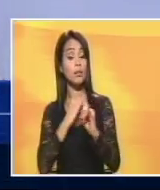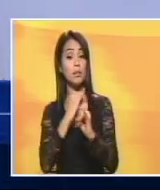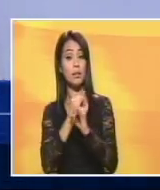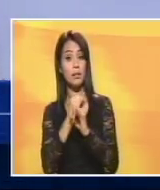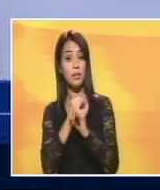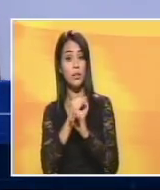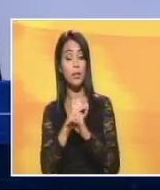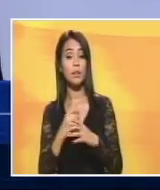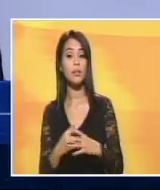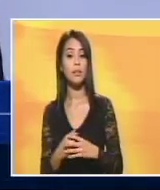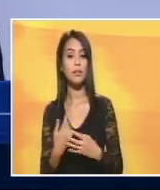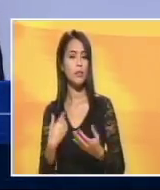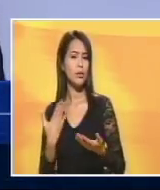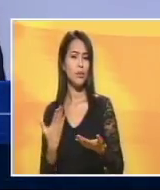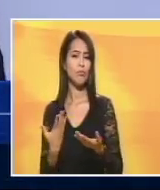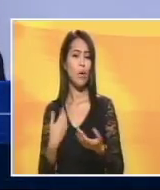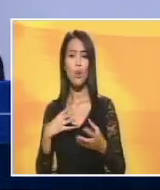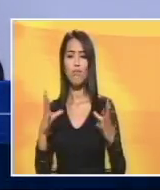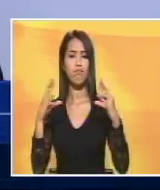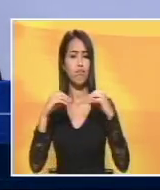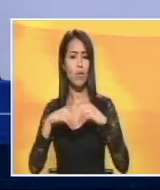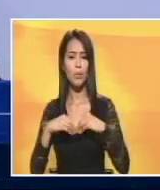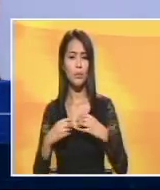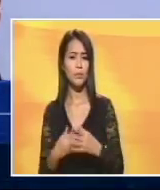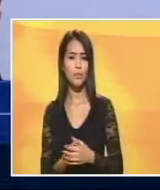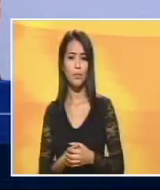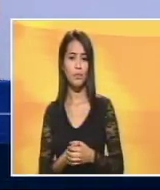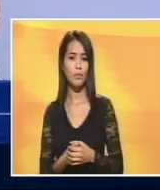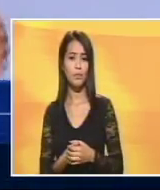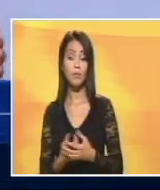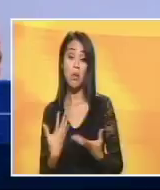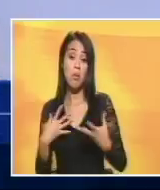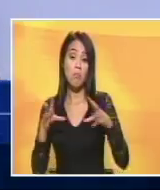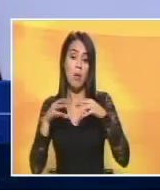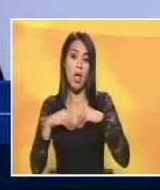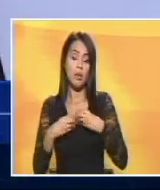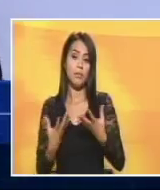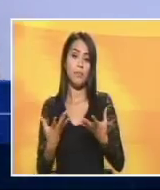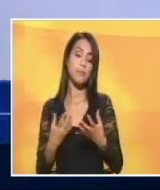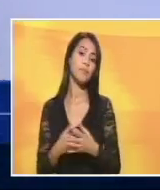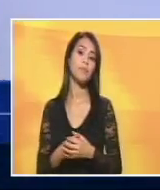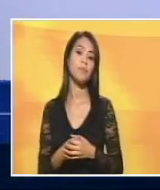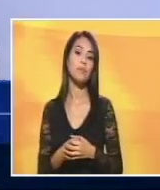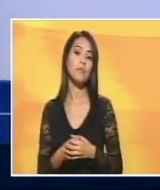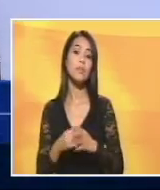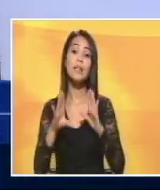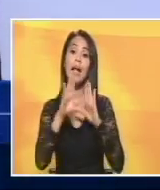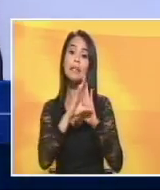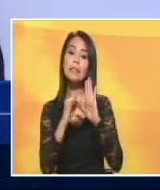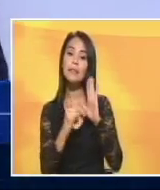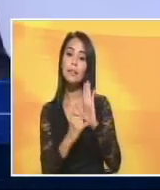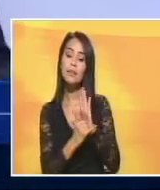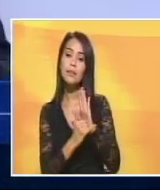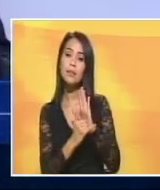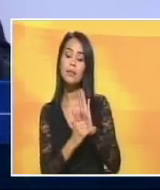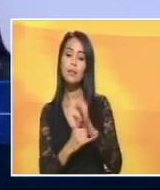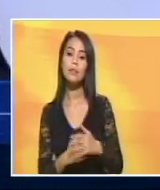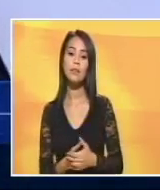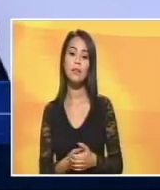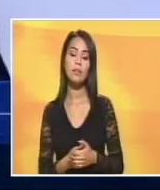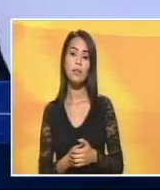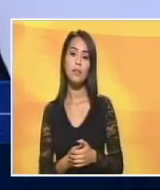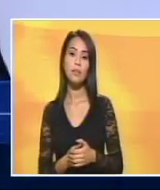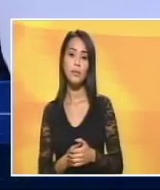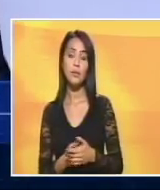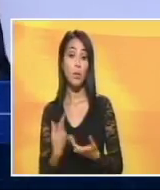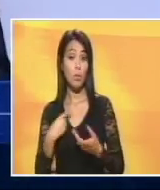nos hemos opuesto a esa Asamblea Constituyente por ilegal, cualquiera que